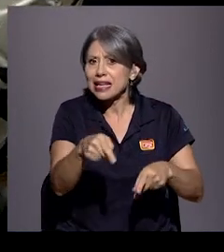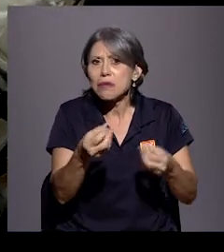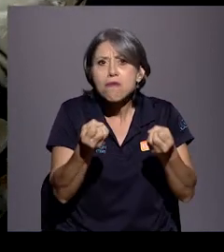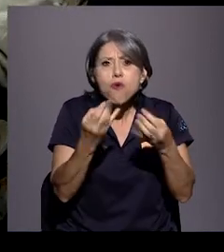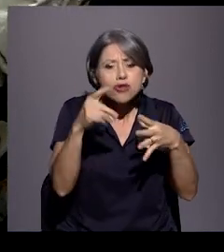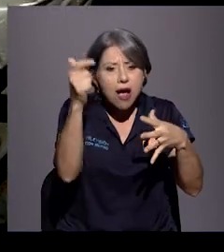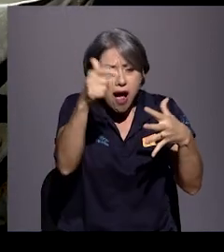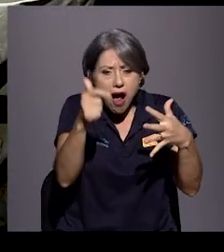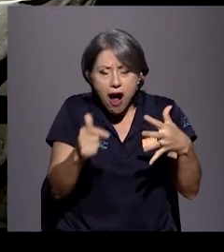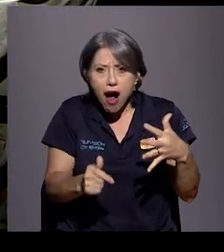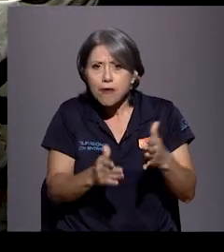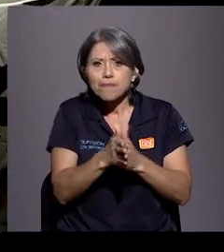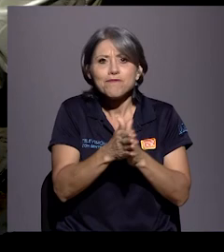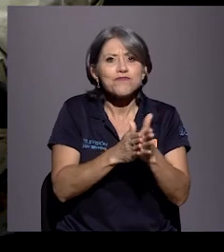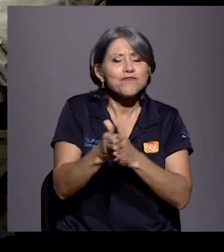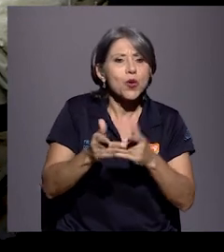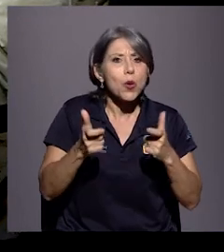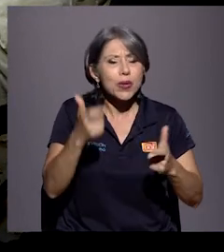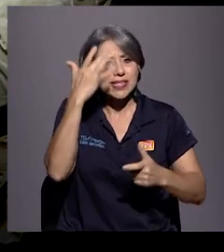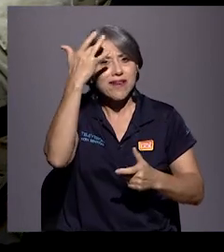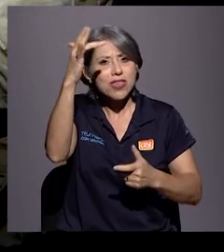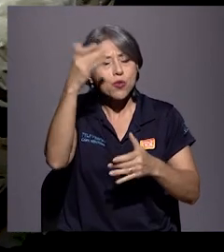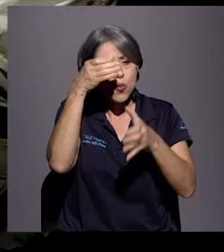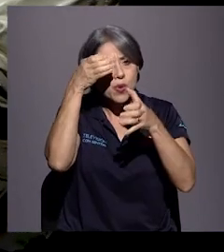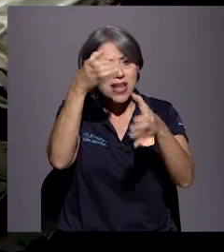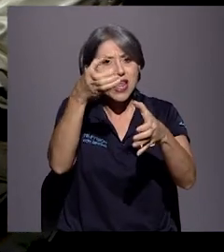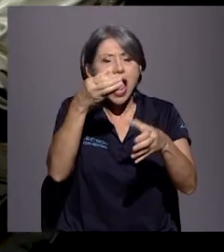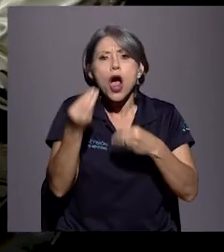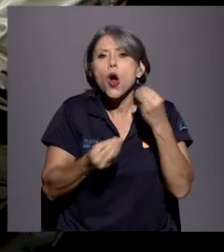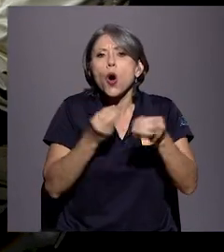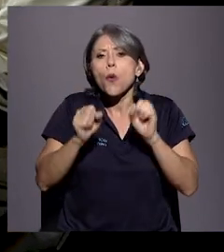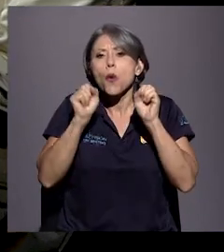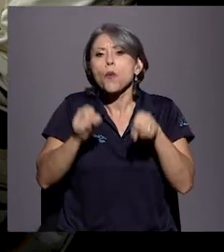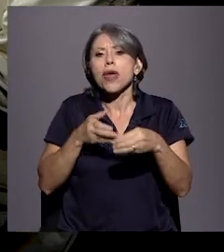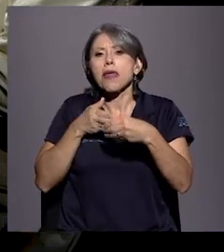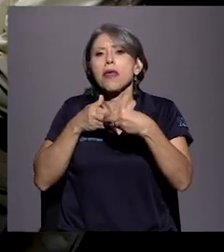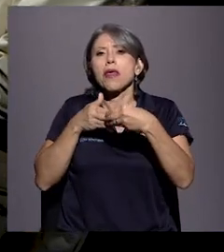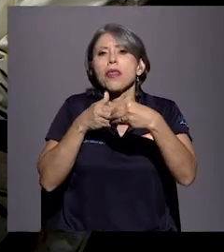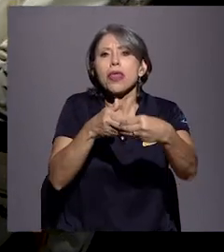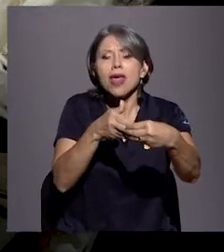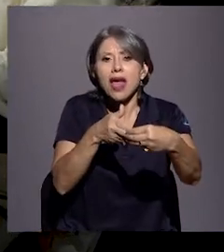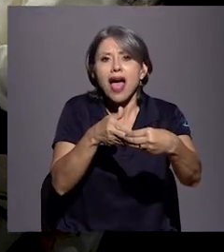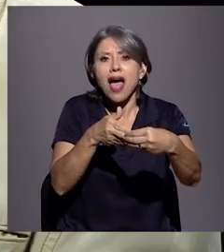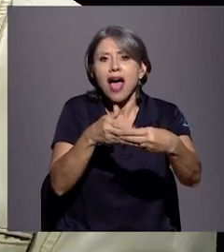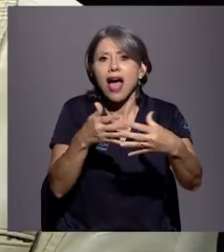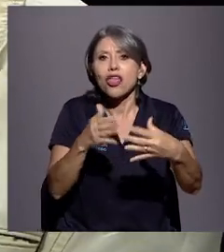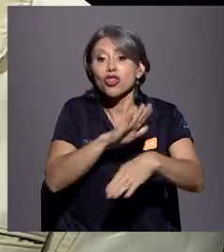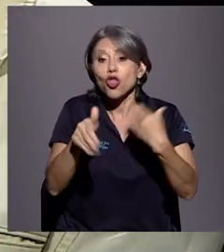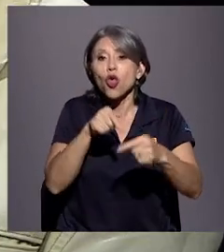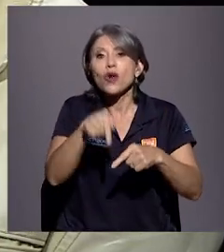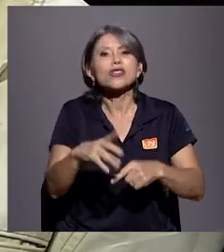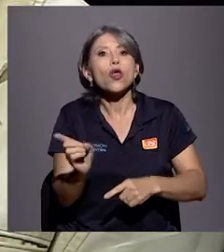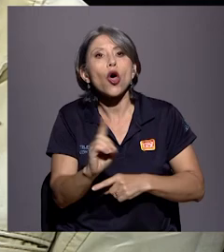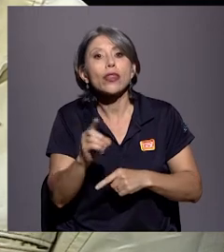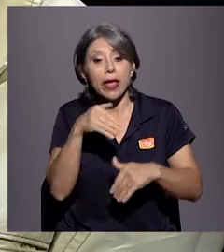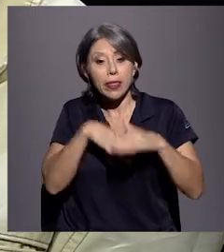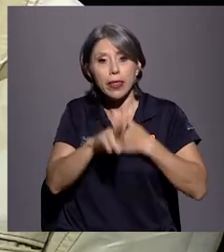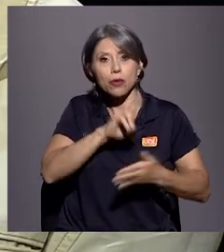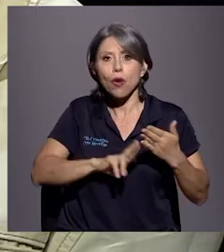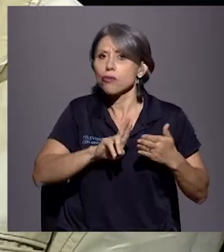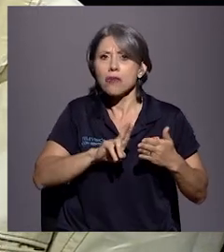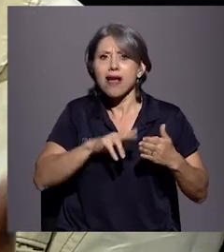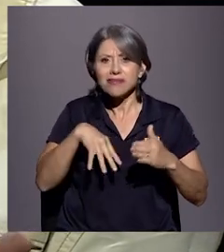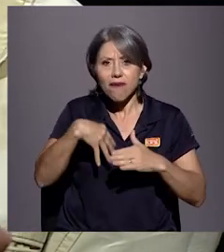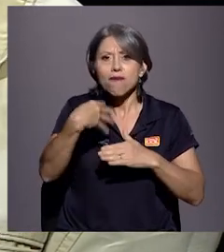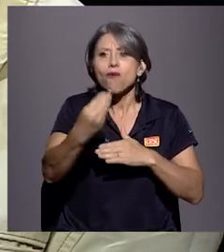sabiduría, de cómo el país debería ser conducido, todo esto está fuera de la universidad. Y eso, como la gente no tiene